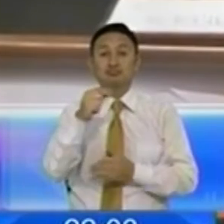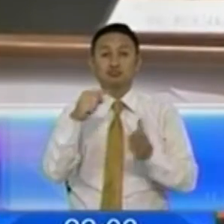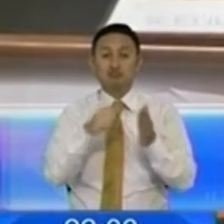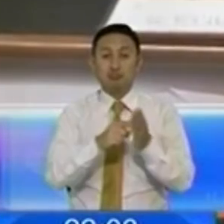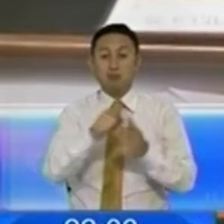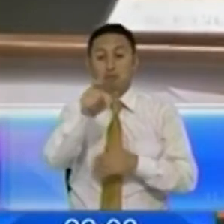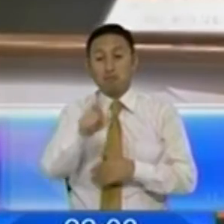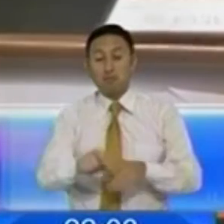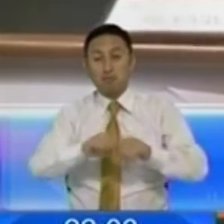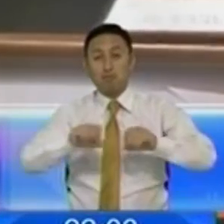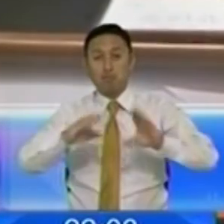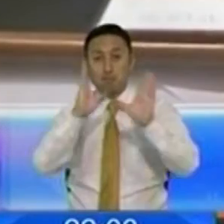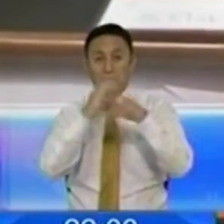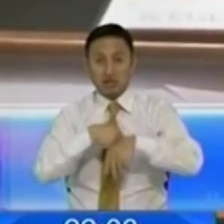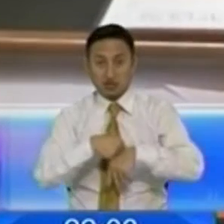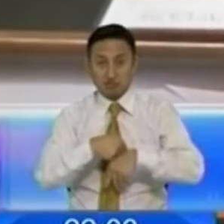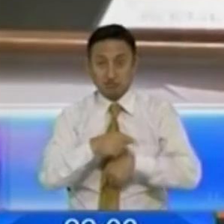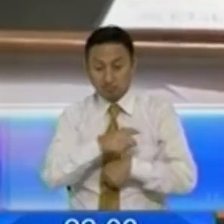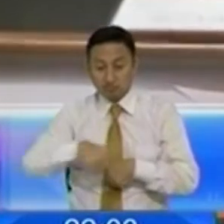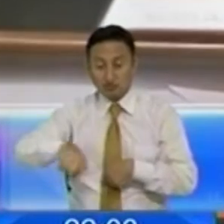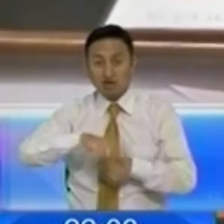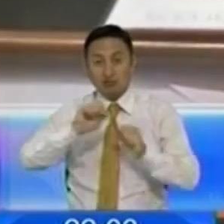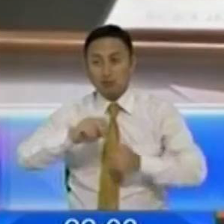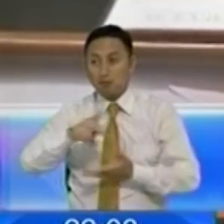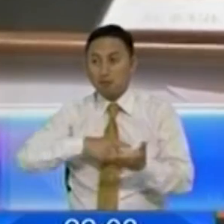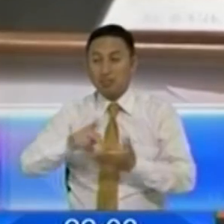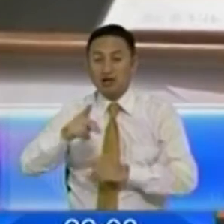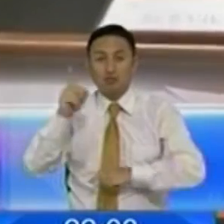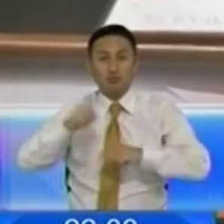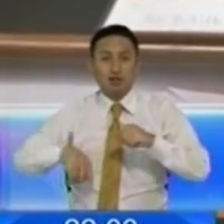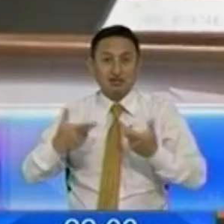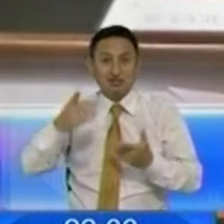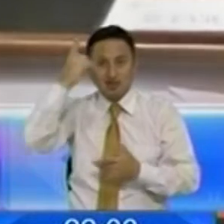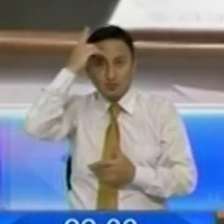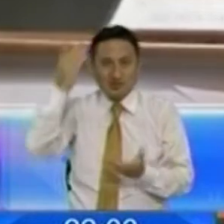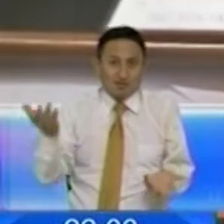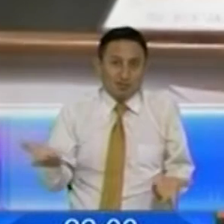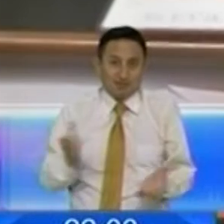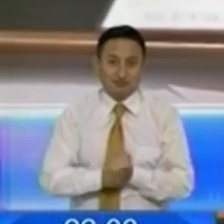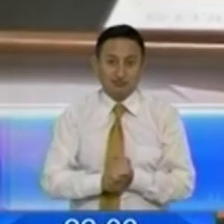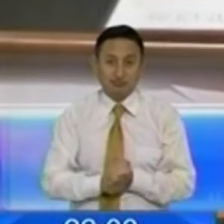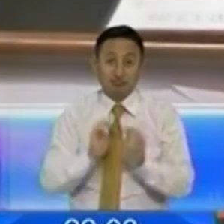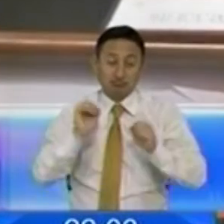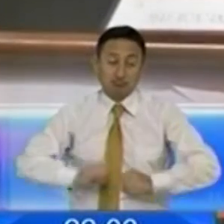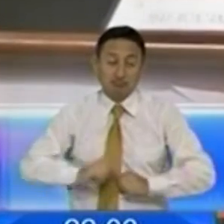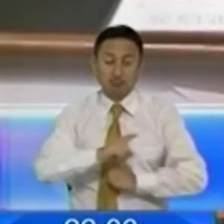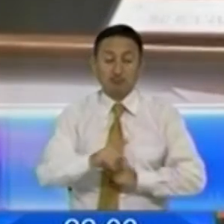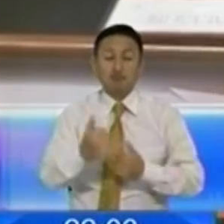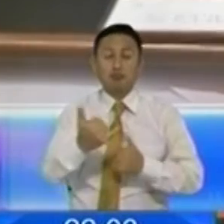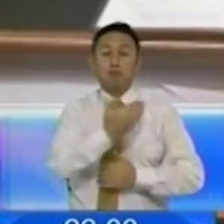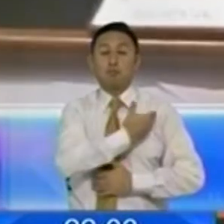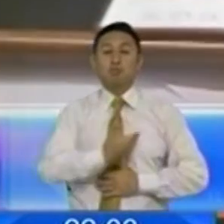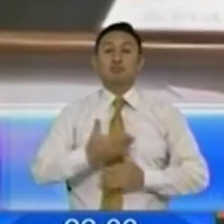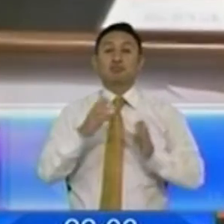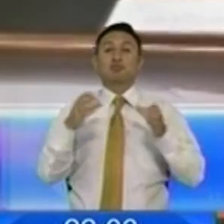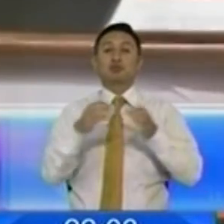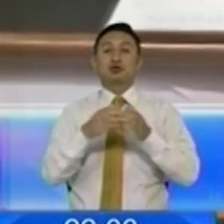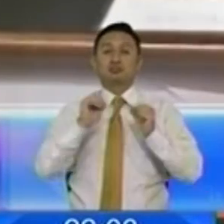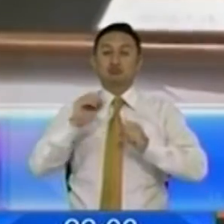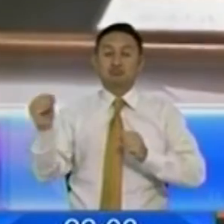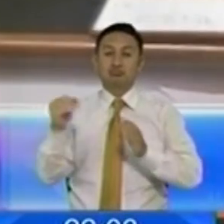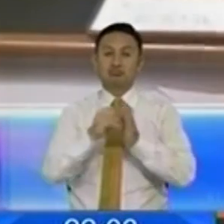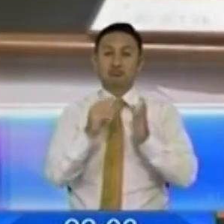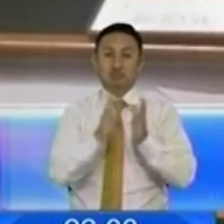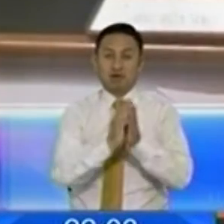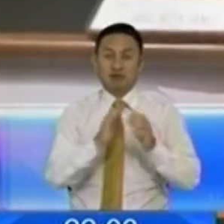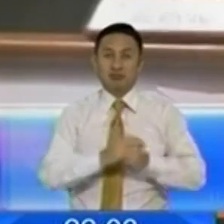becarios que se ven complicados en el pago de su deuda? Incluso se incorporó, señor presidente de la comisión, Daniel